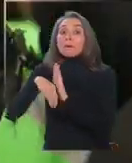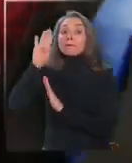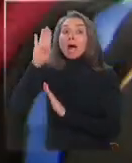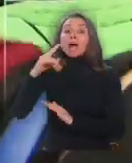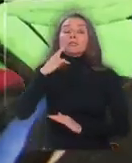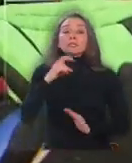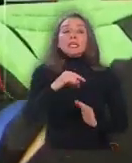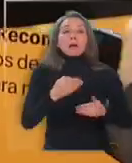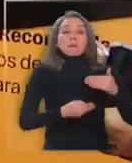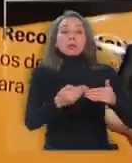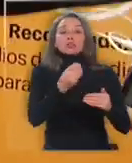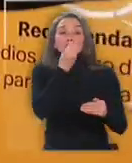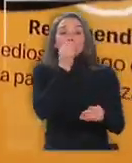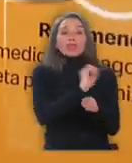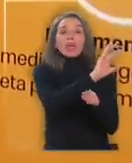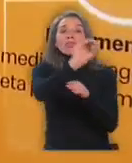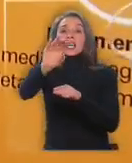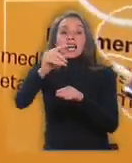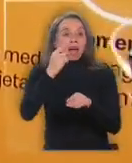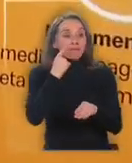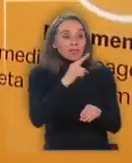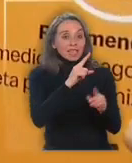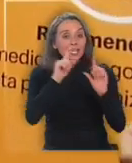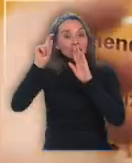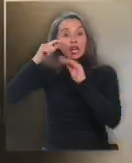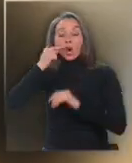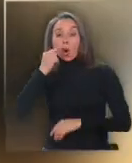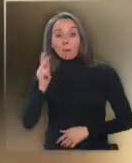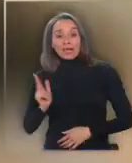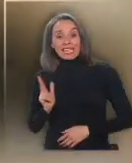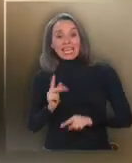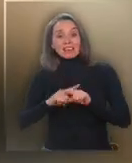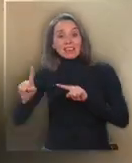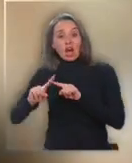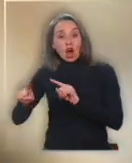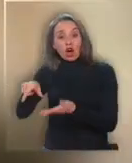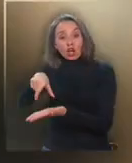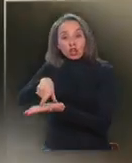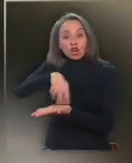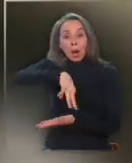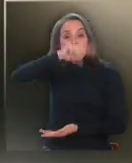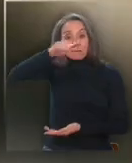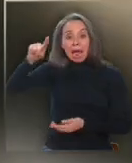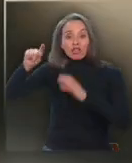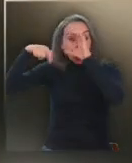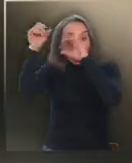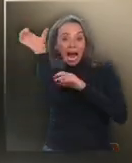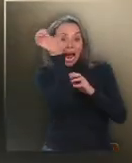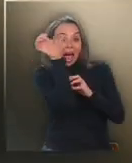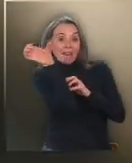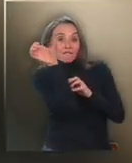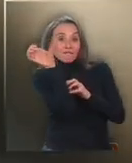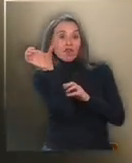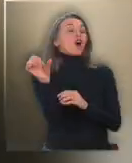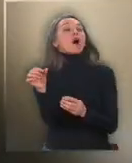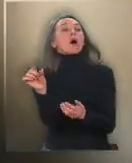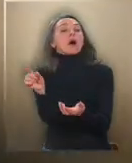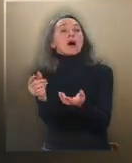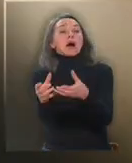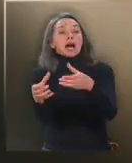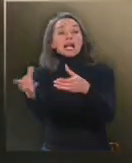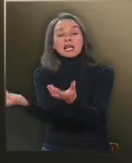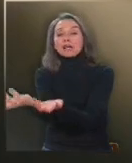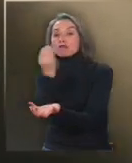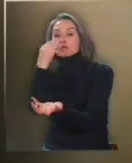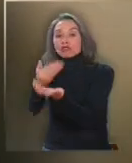exclusivamente al proceso de reparto. Como muestra la grabación de un cliente en otra sucursal de McDonald's, en momentos en que se manipulaban